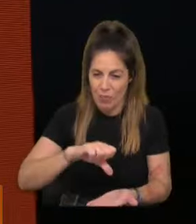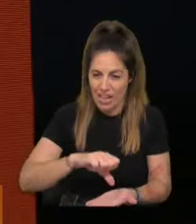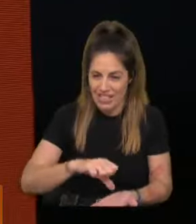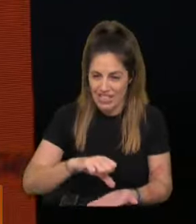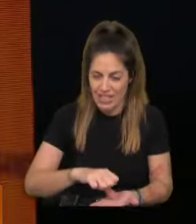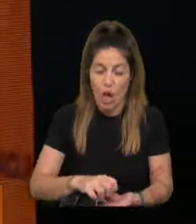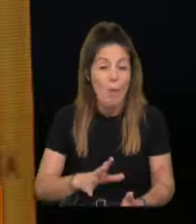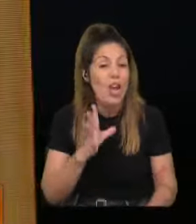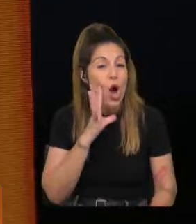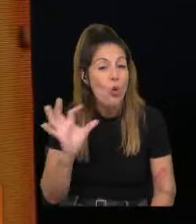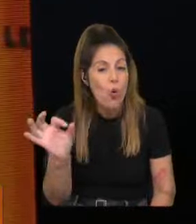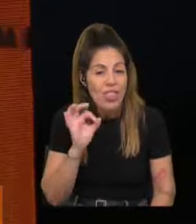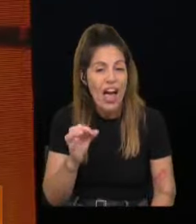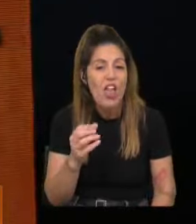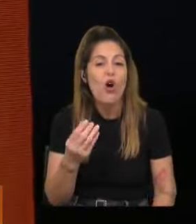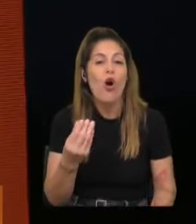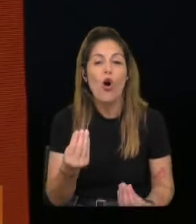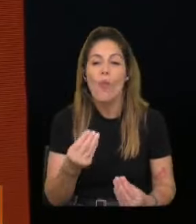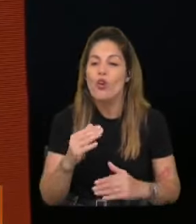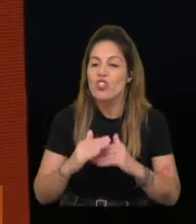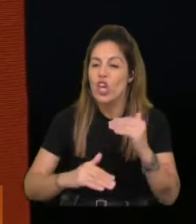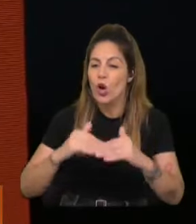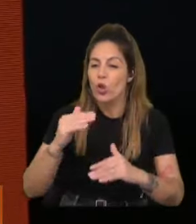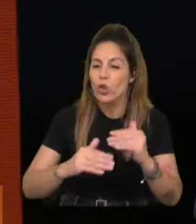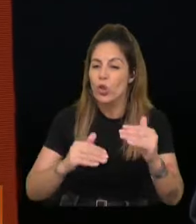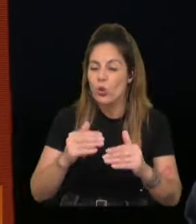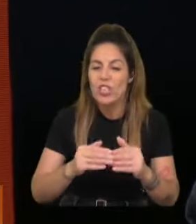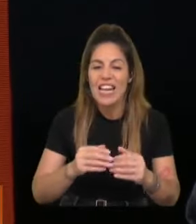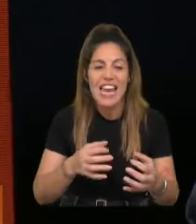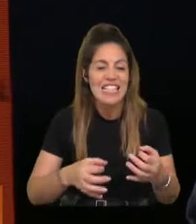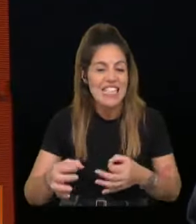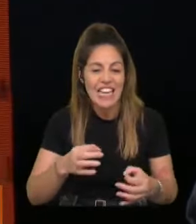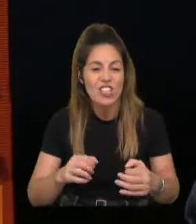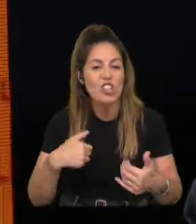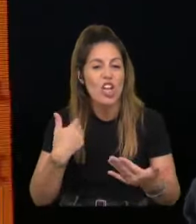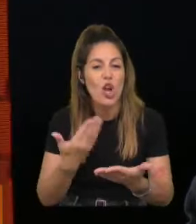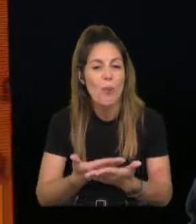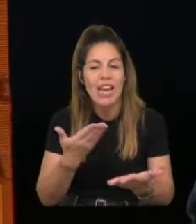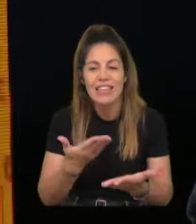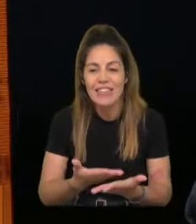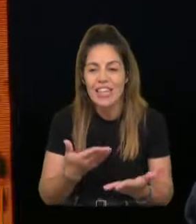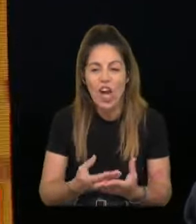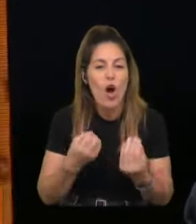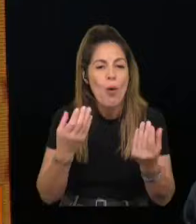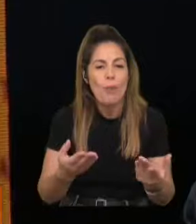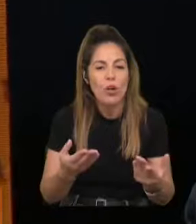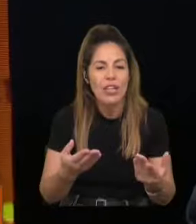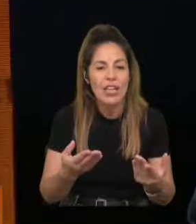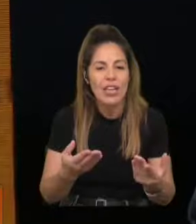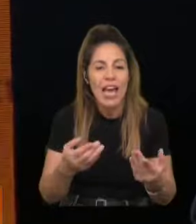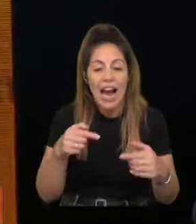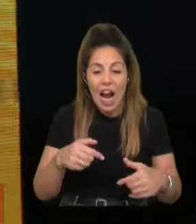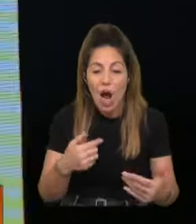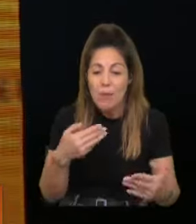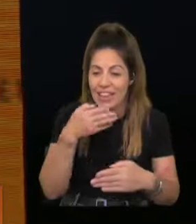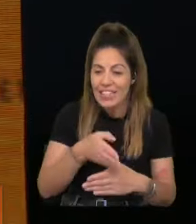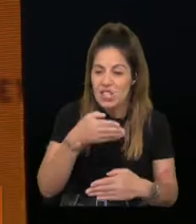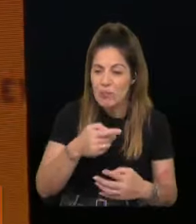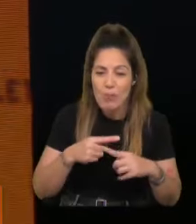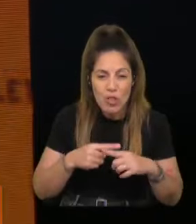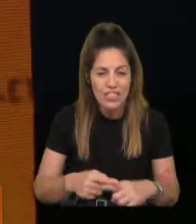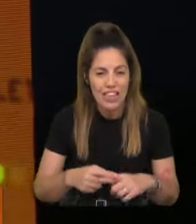cuidado con Cómo se construyen las estrategias y yo Sergio te lo planteo porque esta es una audiencia que participa de estas discusiones y